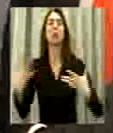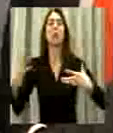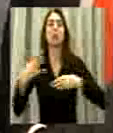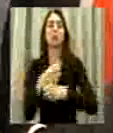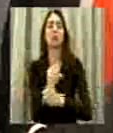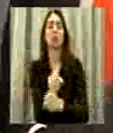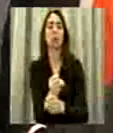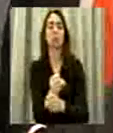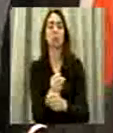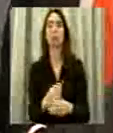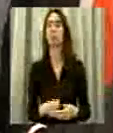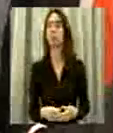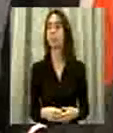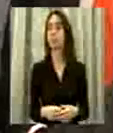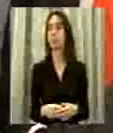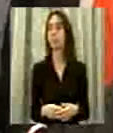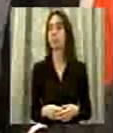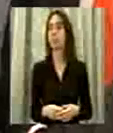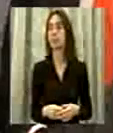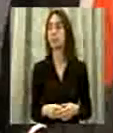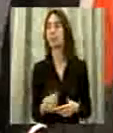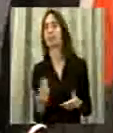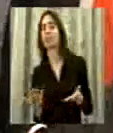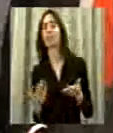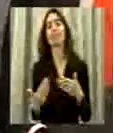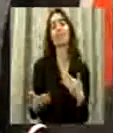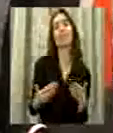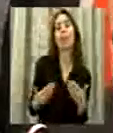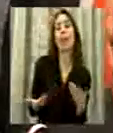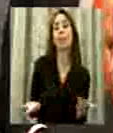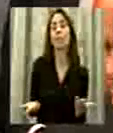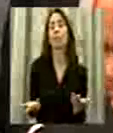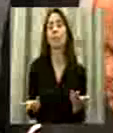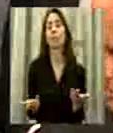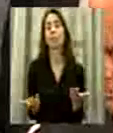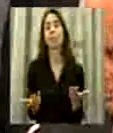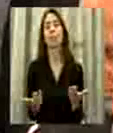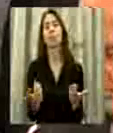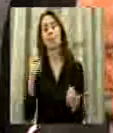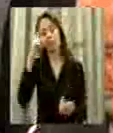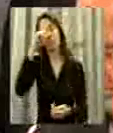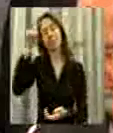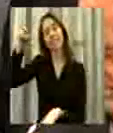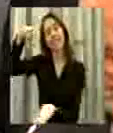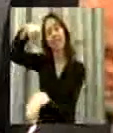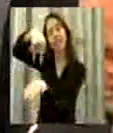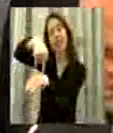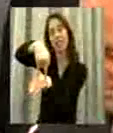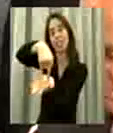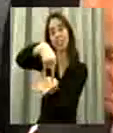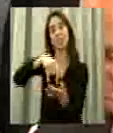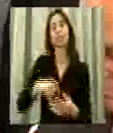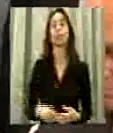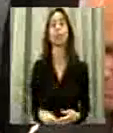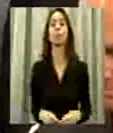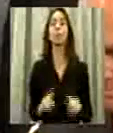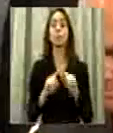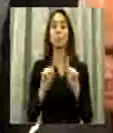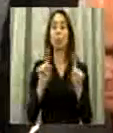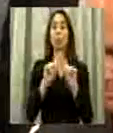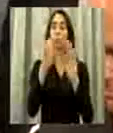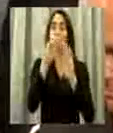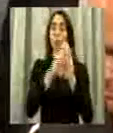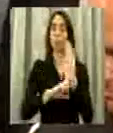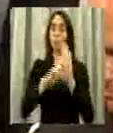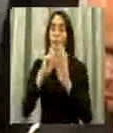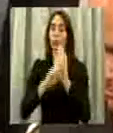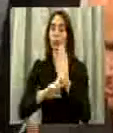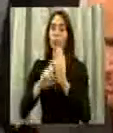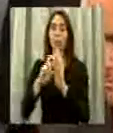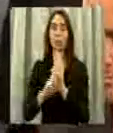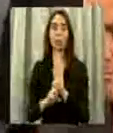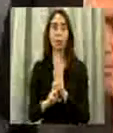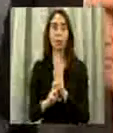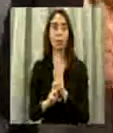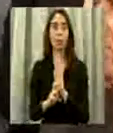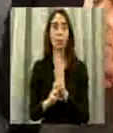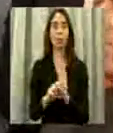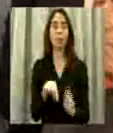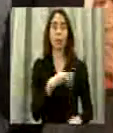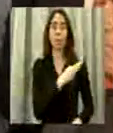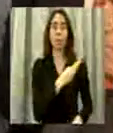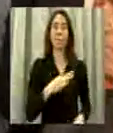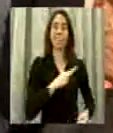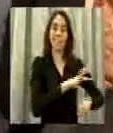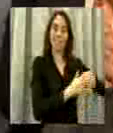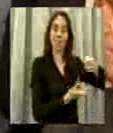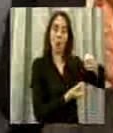expedito. Ahora, a veces eso es mucho pedir en el Congreso. Otros proyectos que tenemos en el Ministerio.